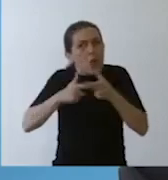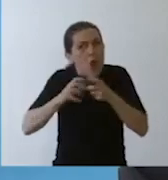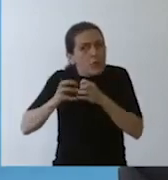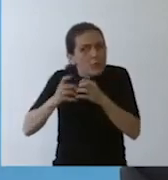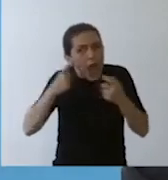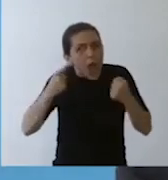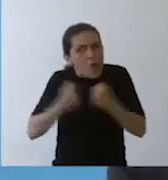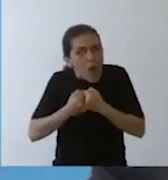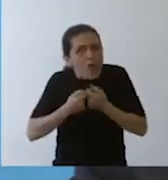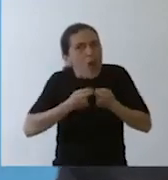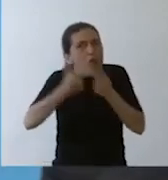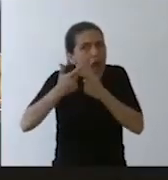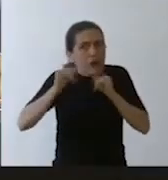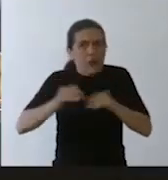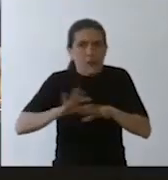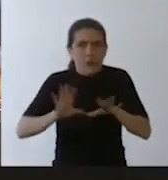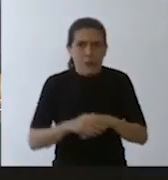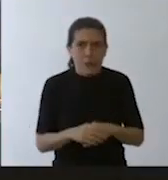ejecutarlo.